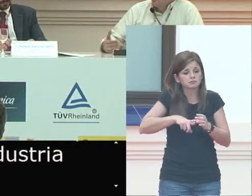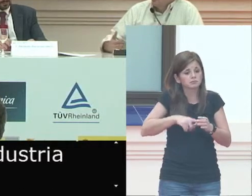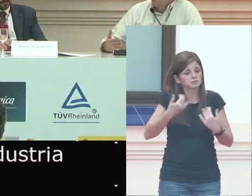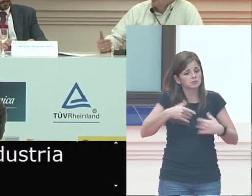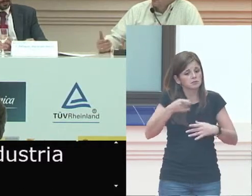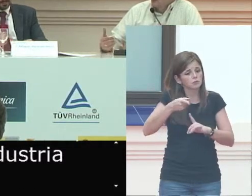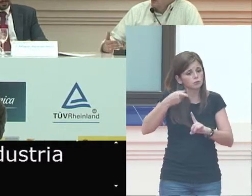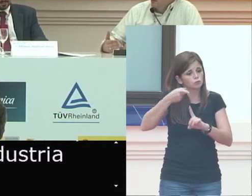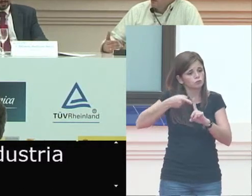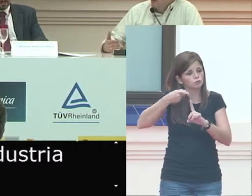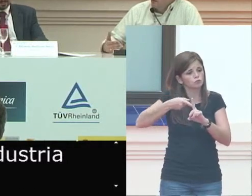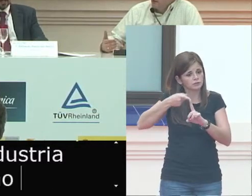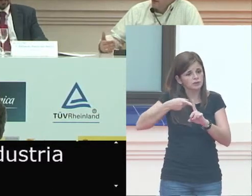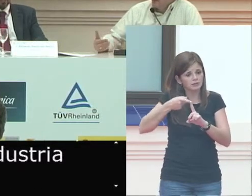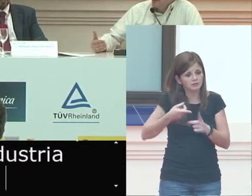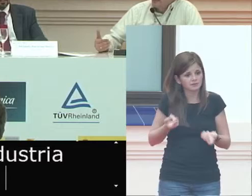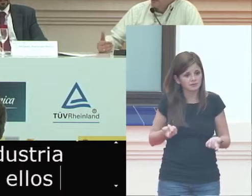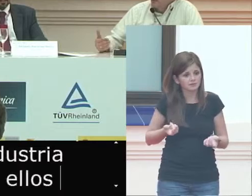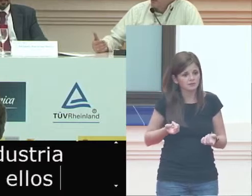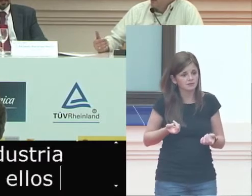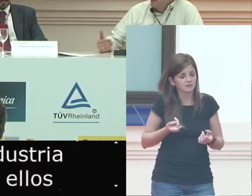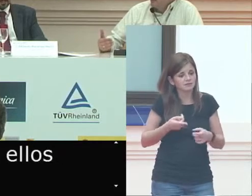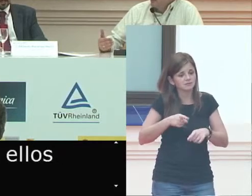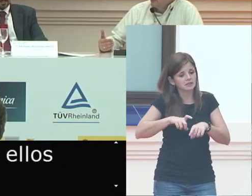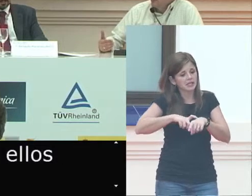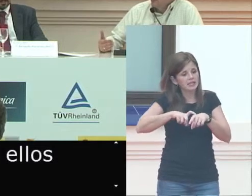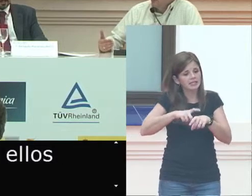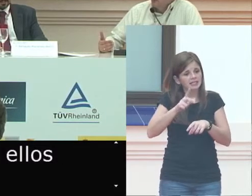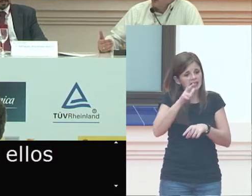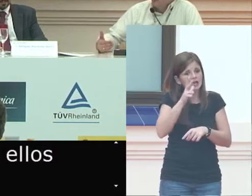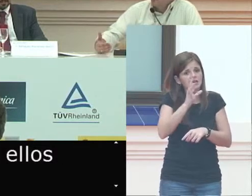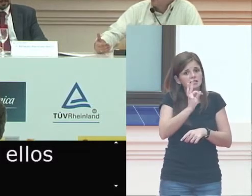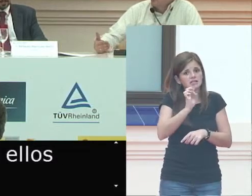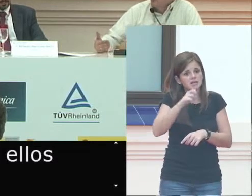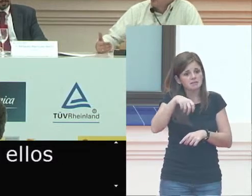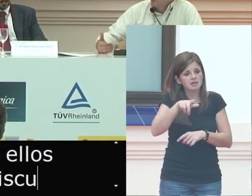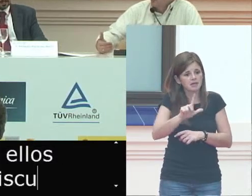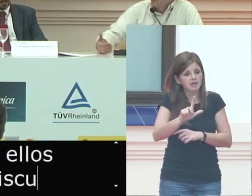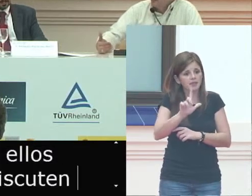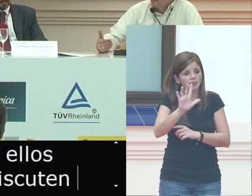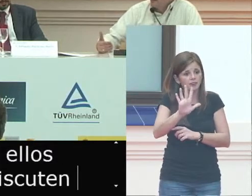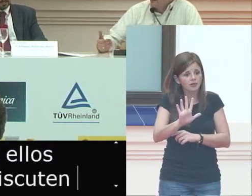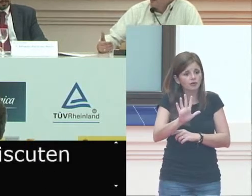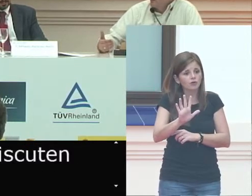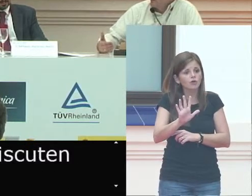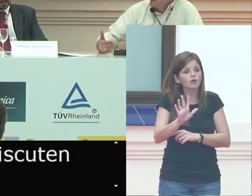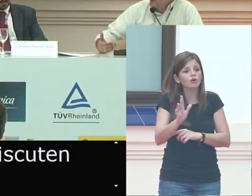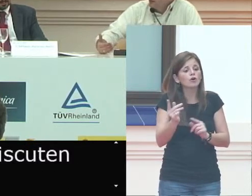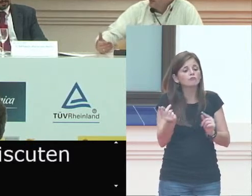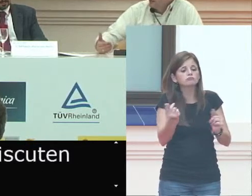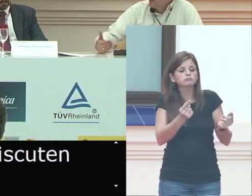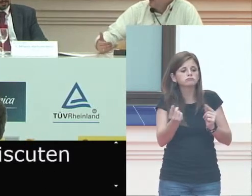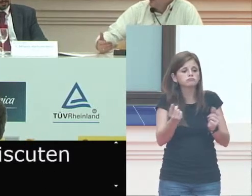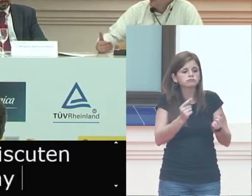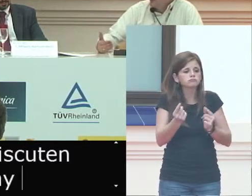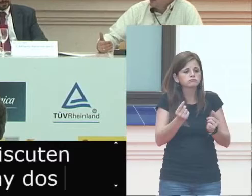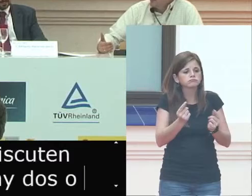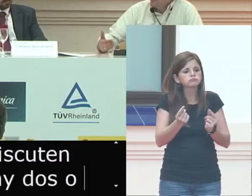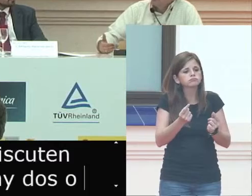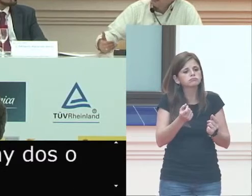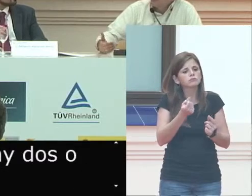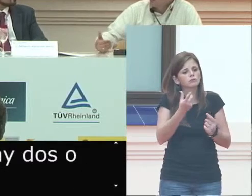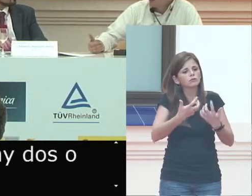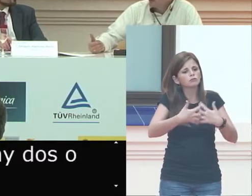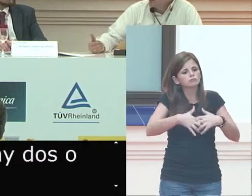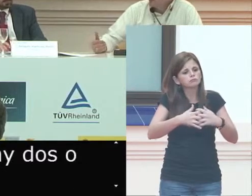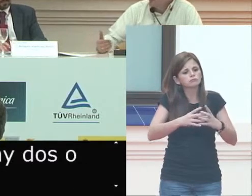sea, cuando se discuten cosas de características de HTML5, hay los 2 o 3 fabricantes de navegadores web que están detrás implementándolas